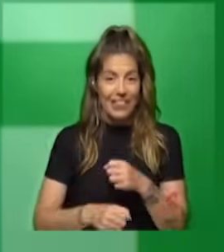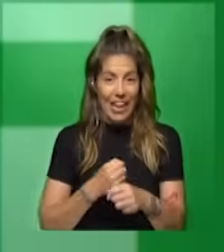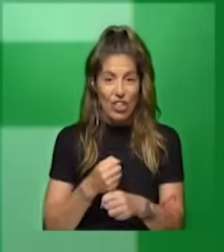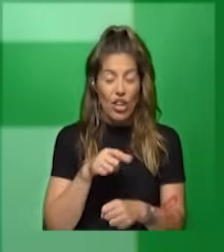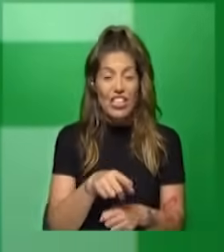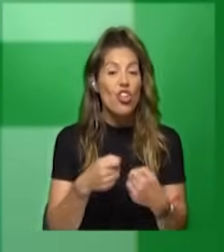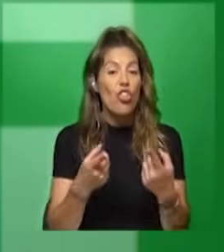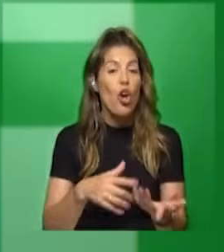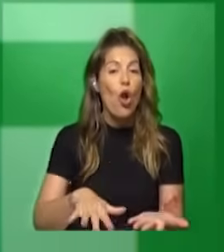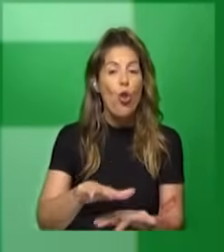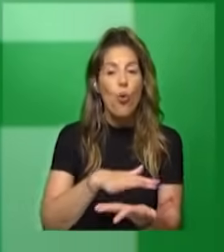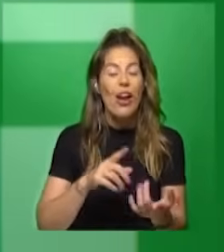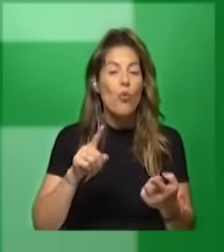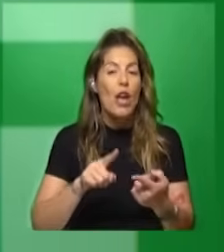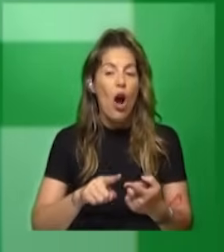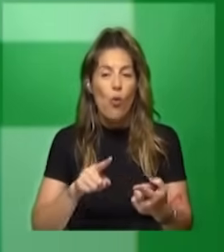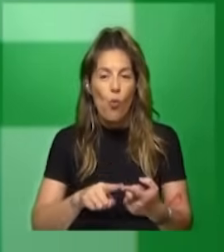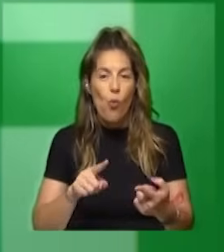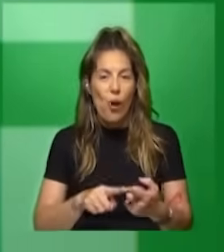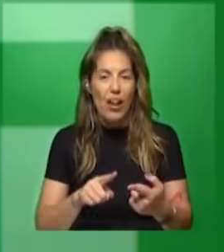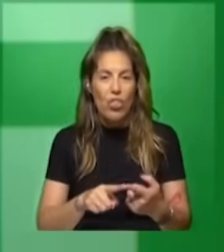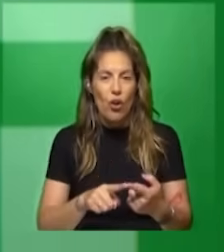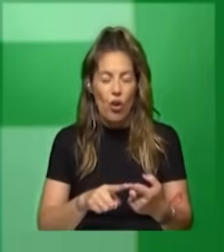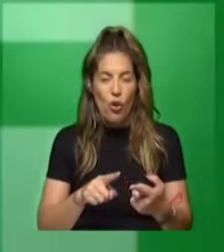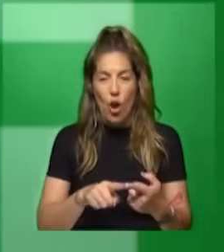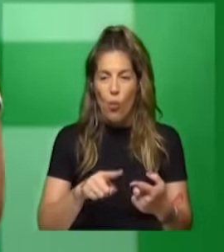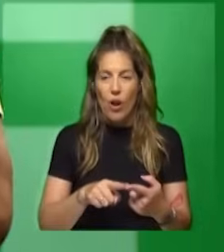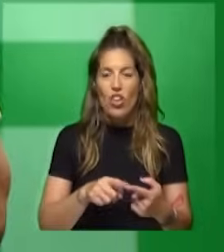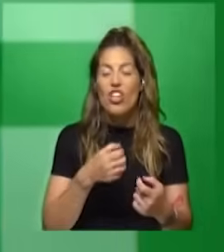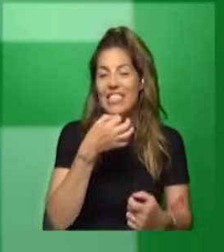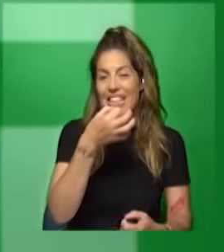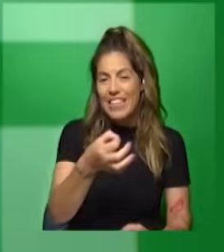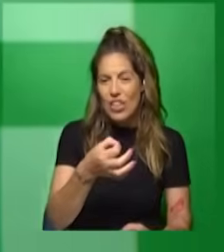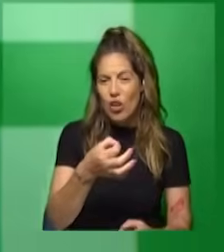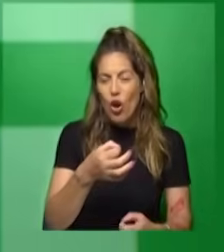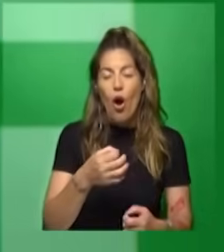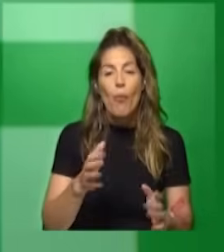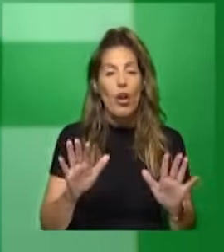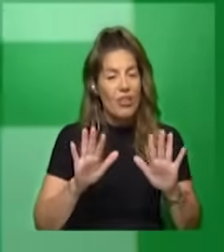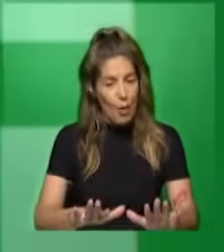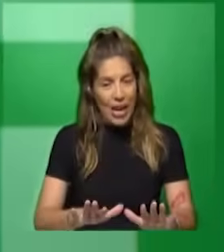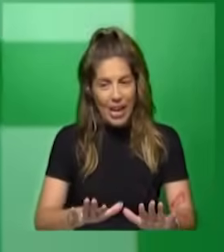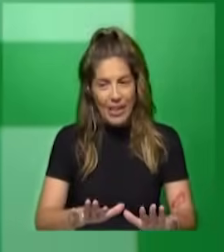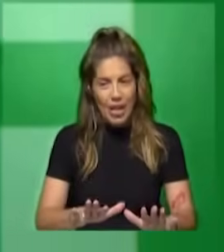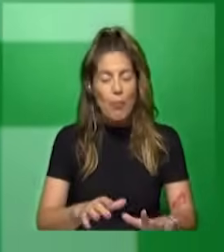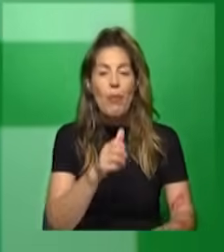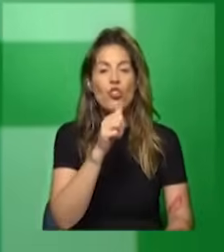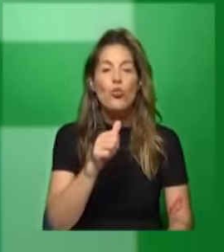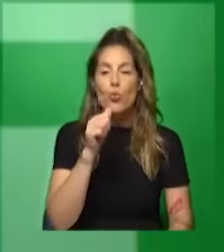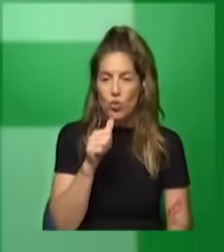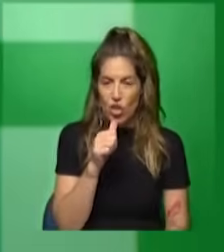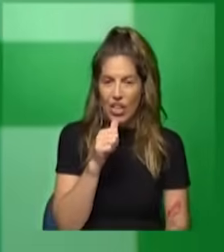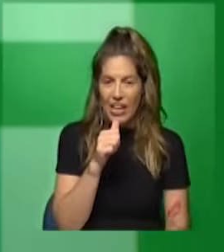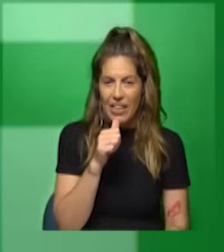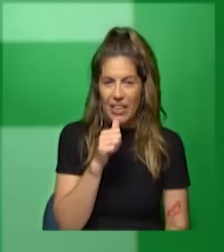dio lugar a un pacto, Tratado de Westfalia, donde se dijo, vamos a parar con esto y vamos a resolver que